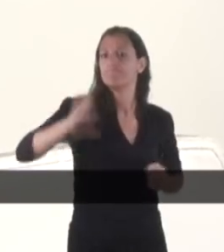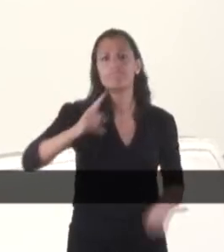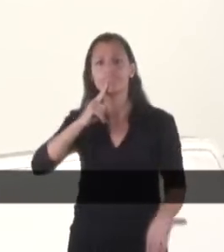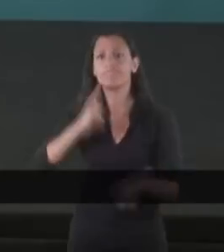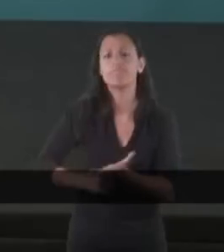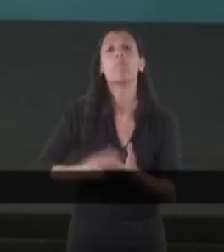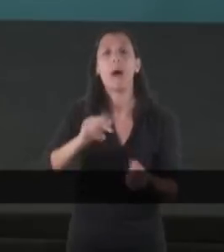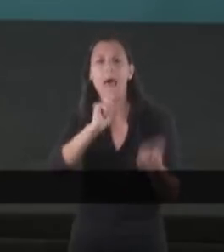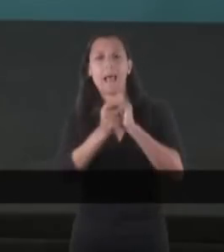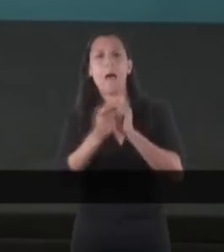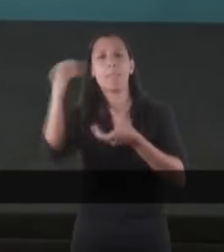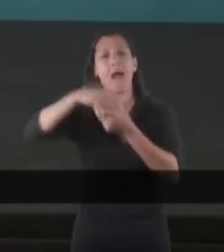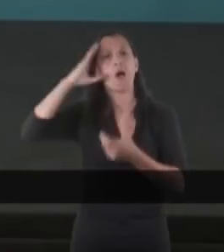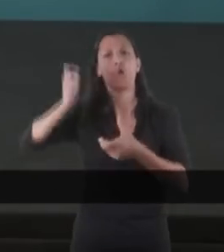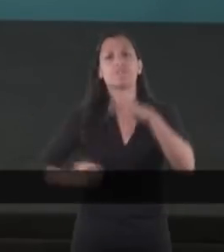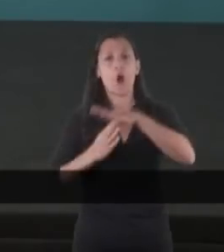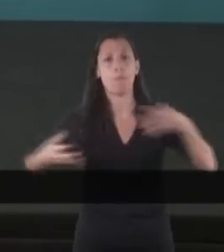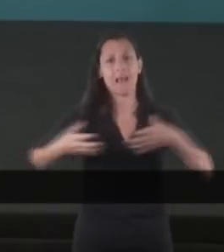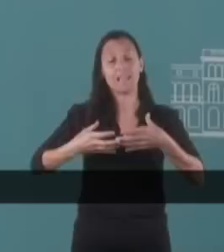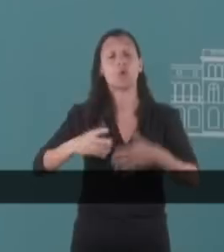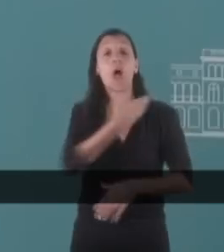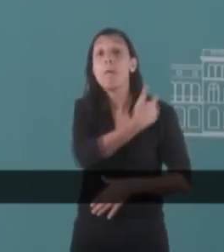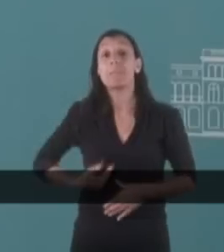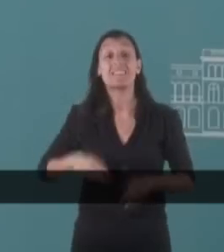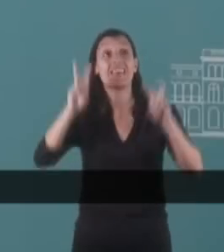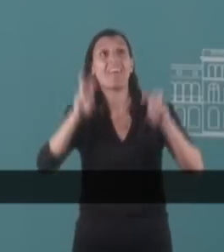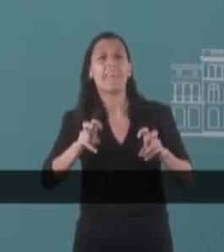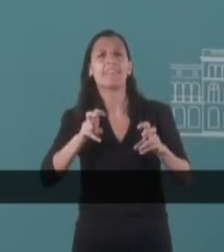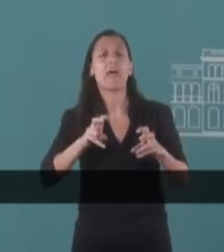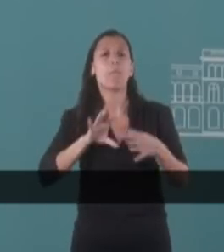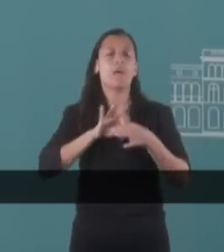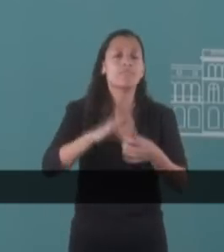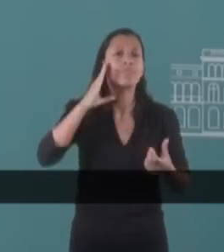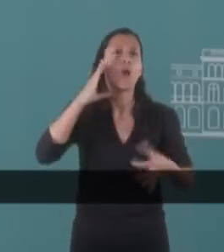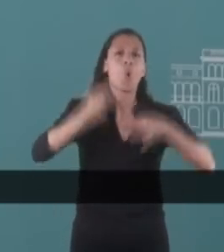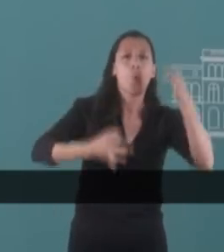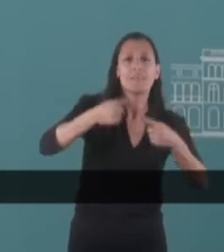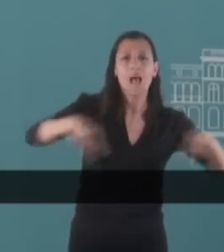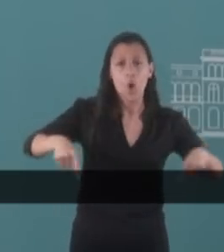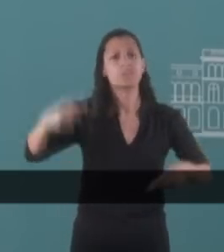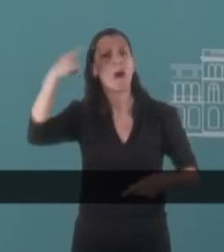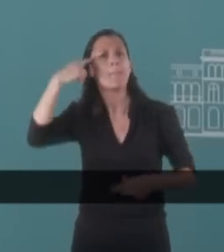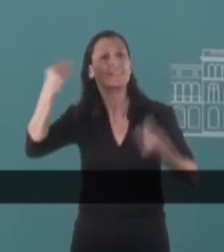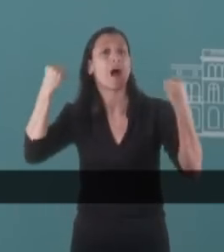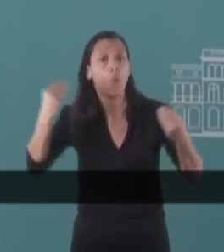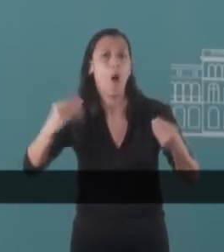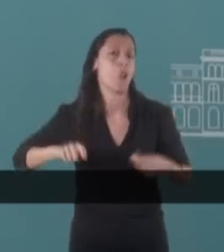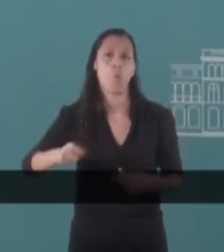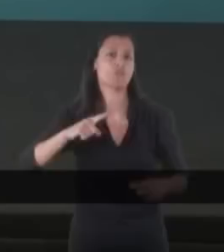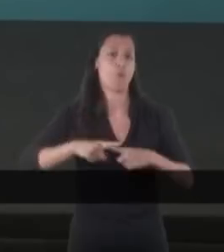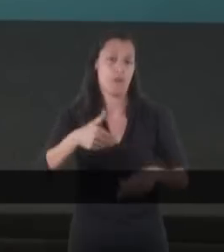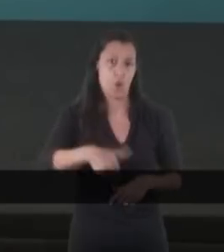Magistratura. El presidente con los temas judiciales está pensando en el juicio político que se va a iniciar próximamente.